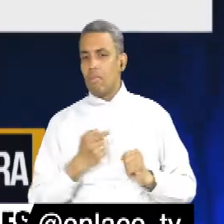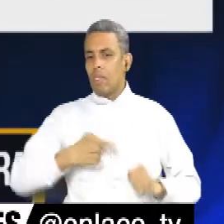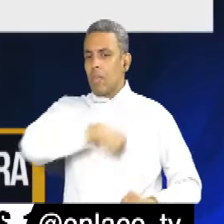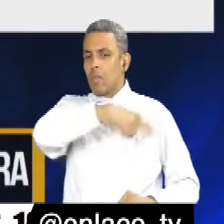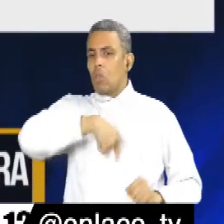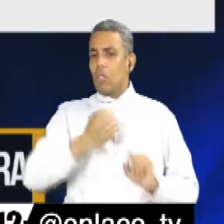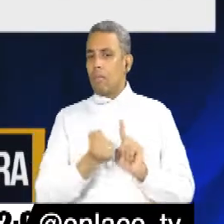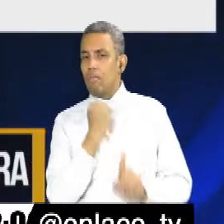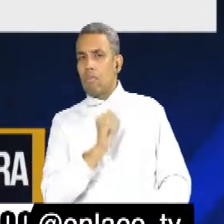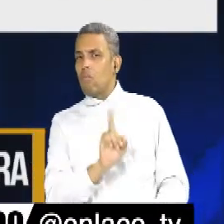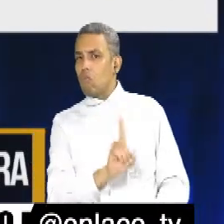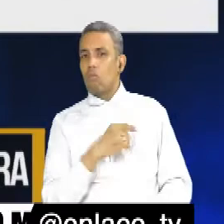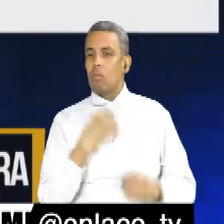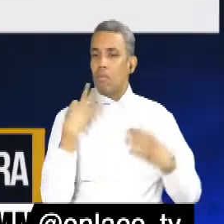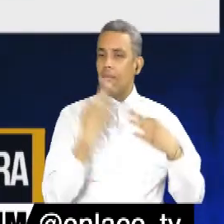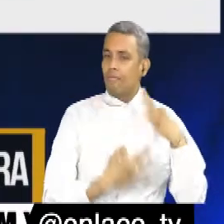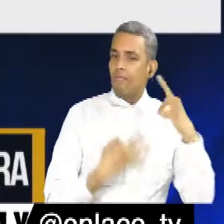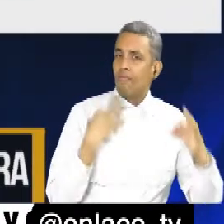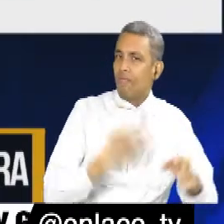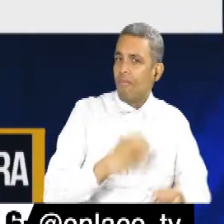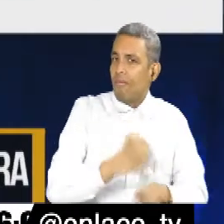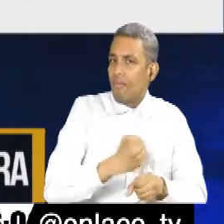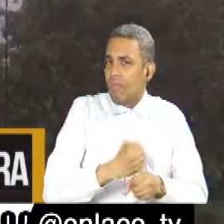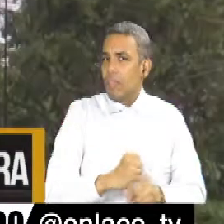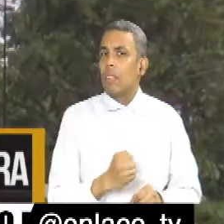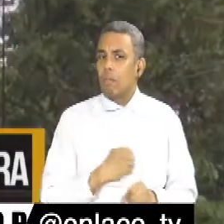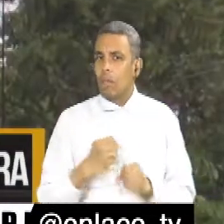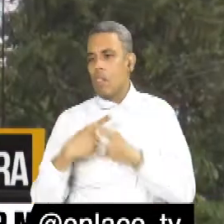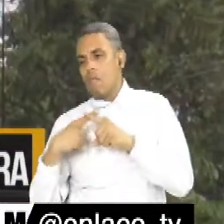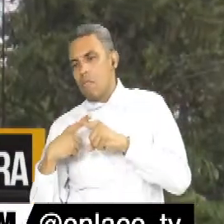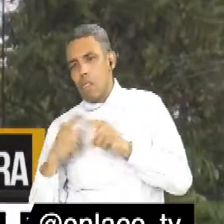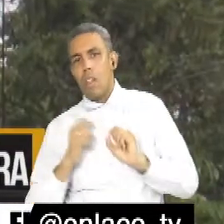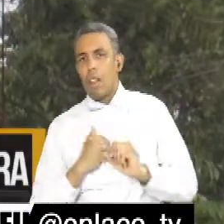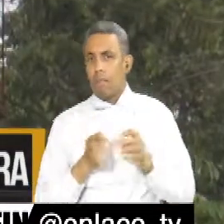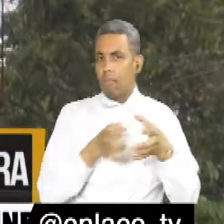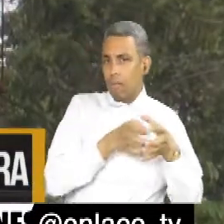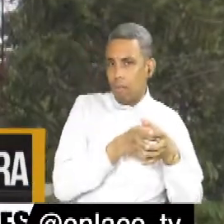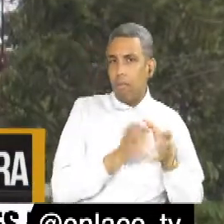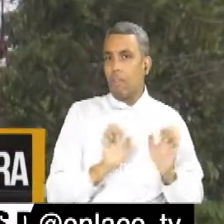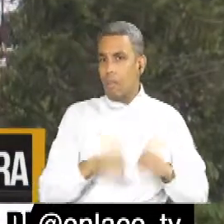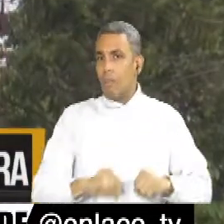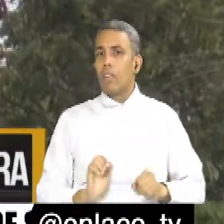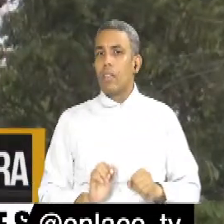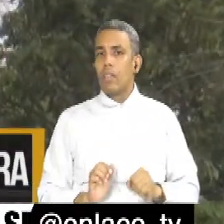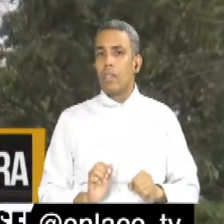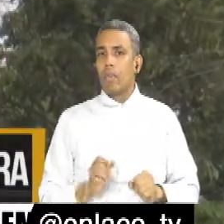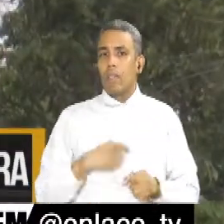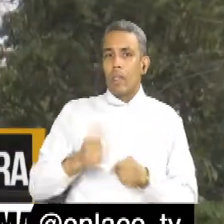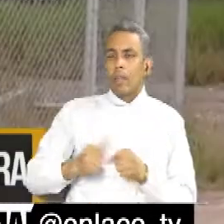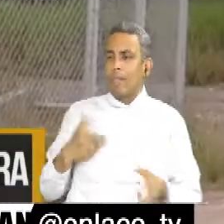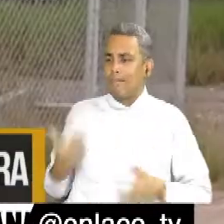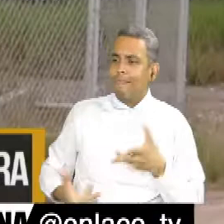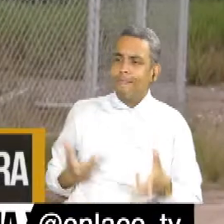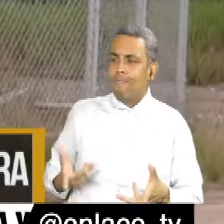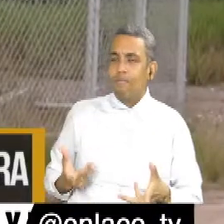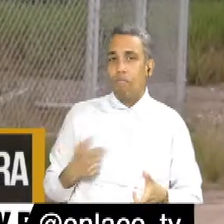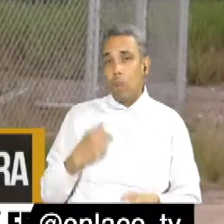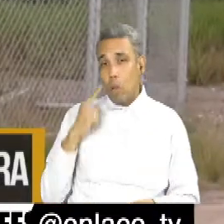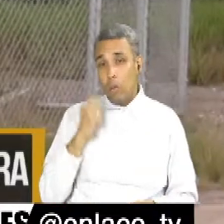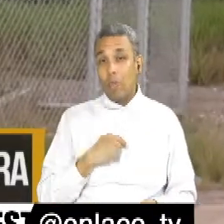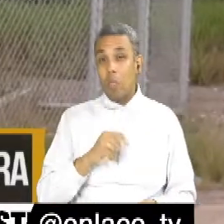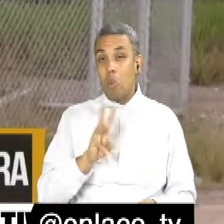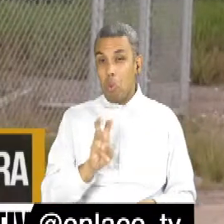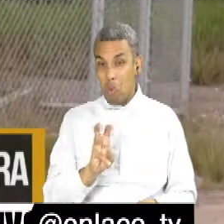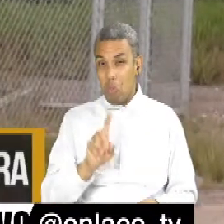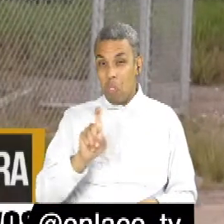urbana. En este campo, la comunidad impidió la actividad laboral, hecho que según la compañía ha dejado de producir 860 barriles. Para